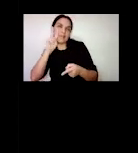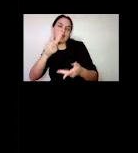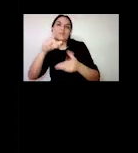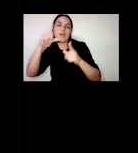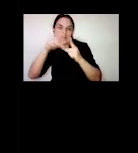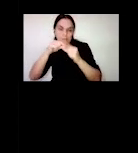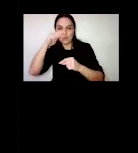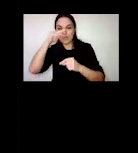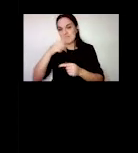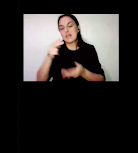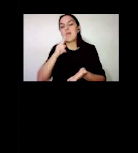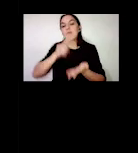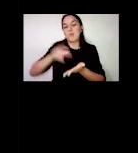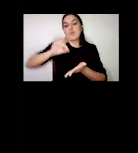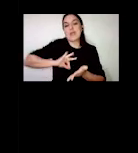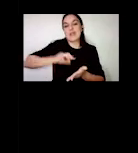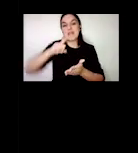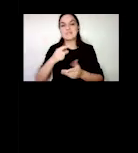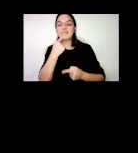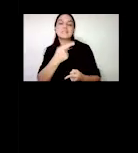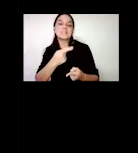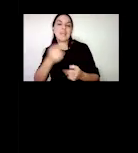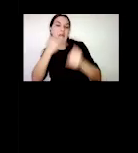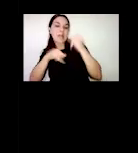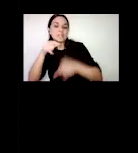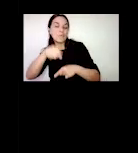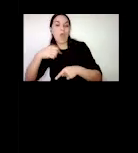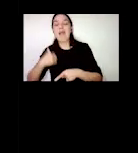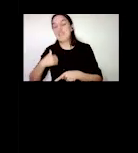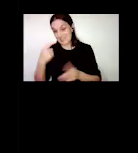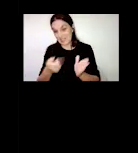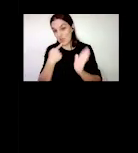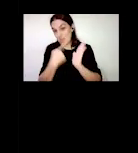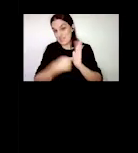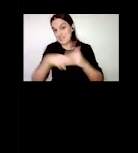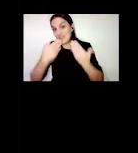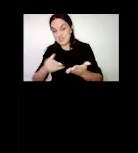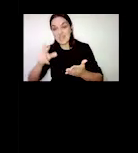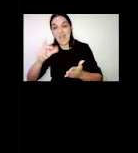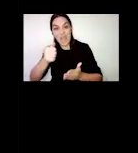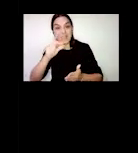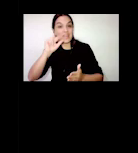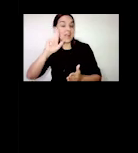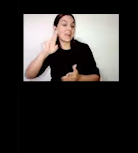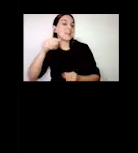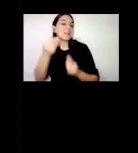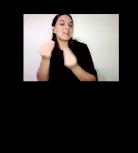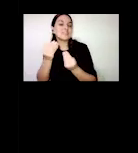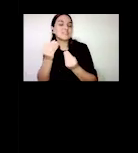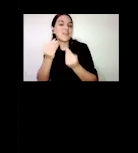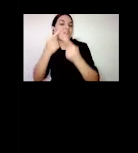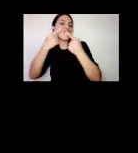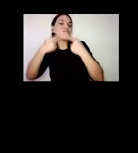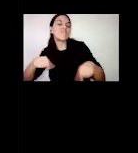activo subyacente es un activo argentino. Entonces ese ADR va a ser considerado un bien situado